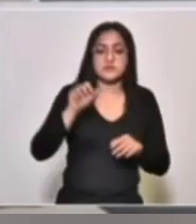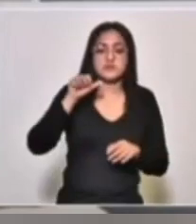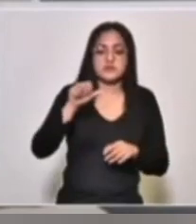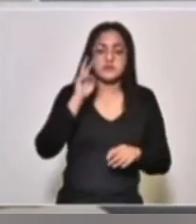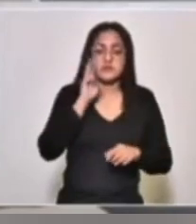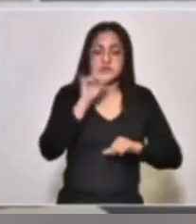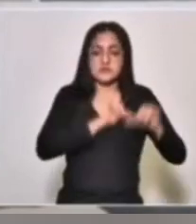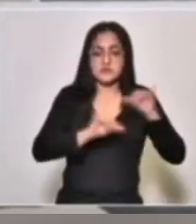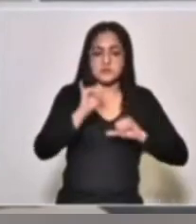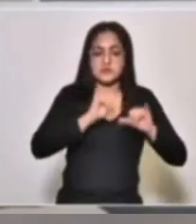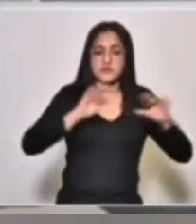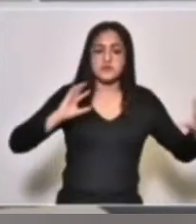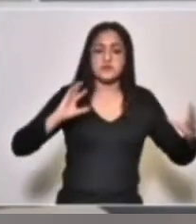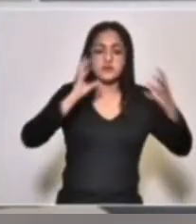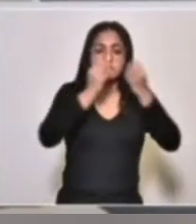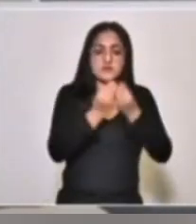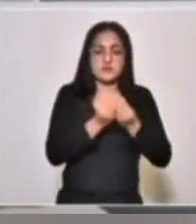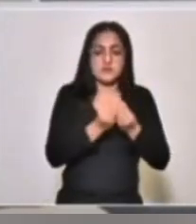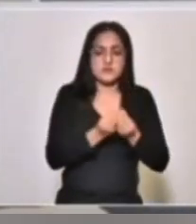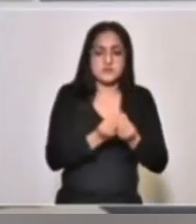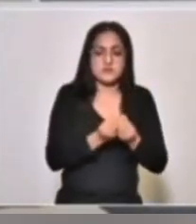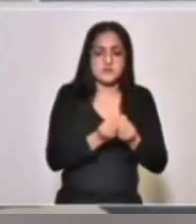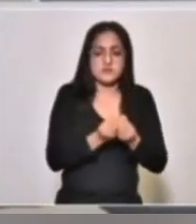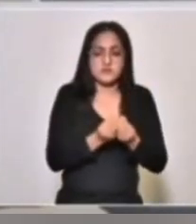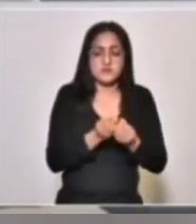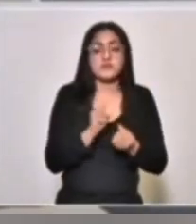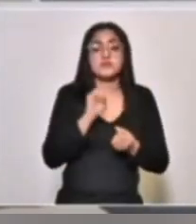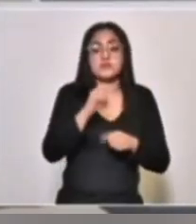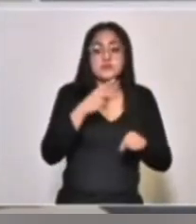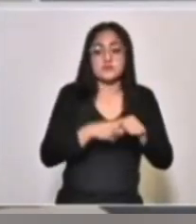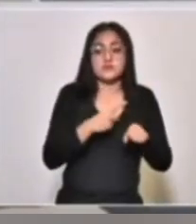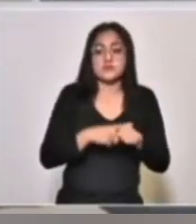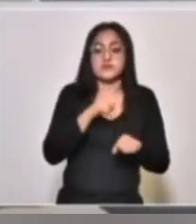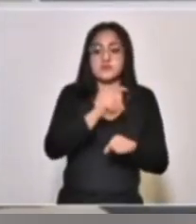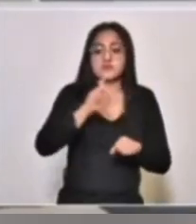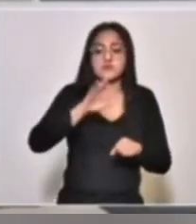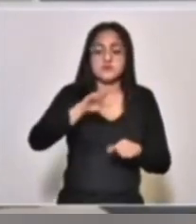221.816 muestras procesadas, con un acumulado de casos positivos de